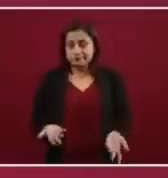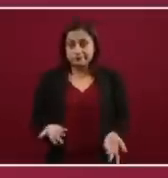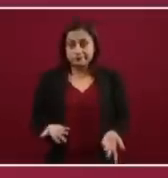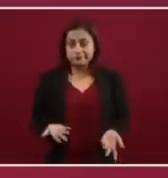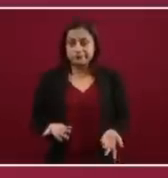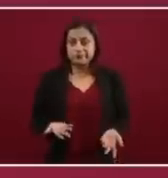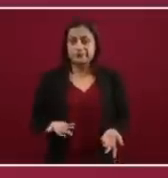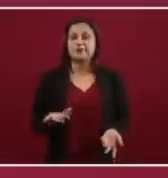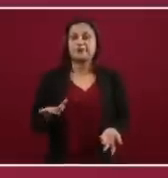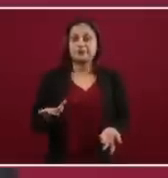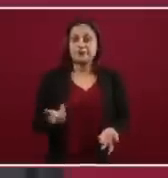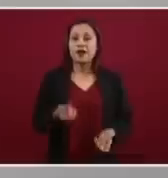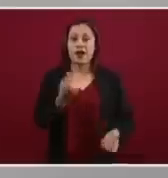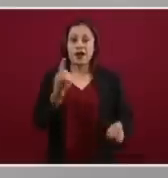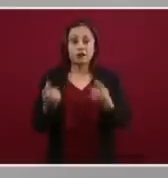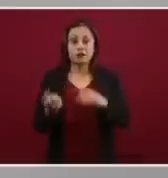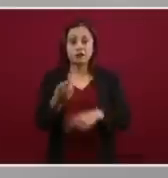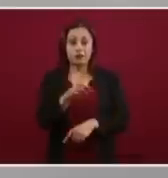doctores,